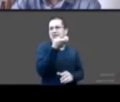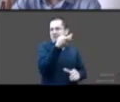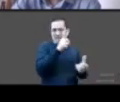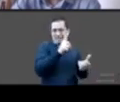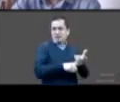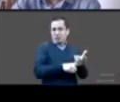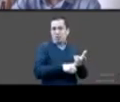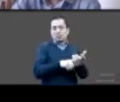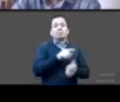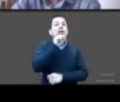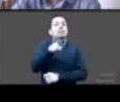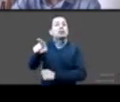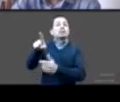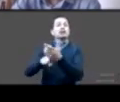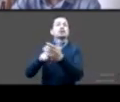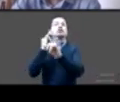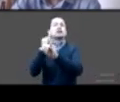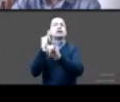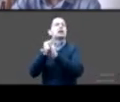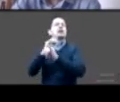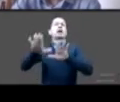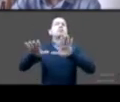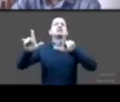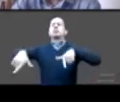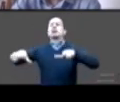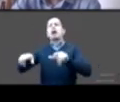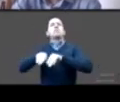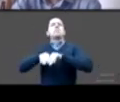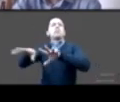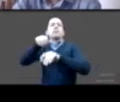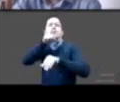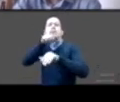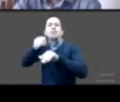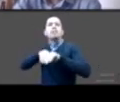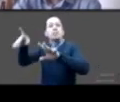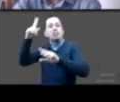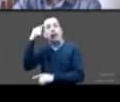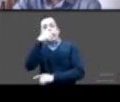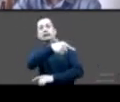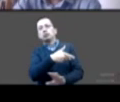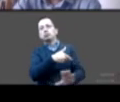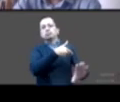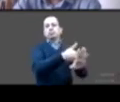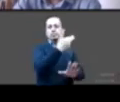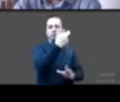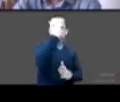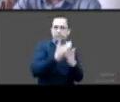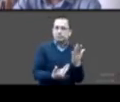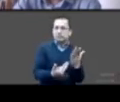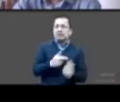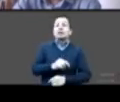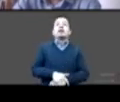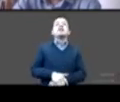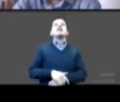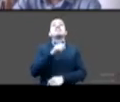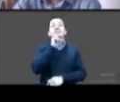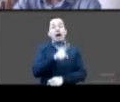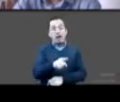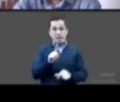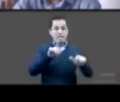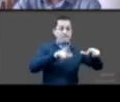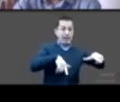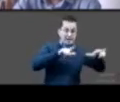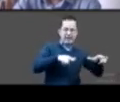del Internet donde se anuncian estos. Y bueno, también sitios de pornografía de adultos en donde, bueno,